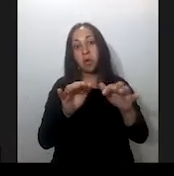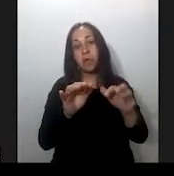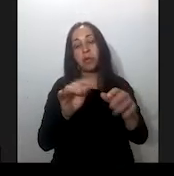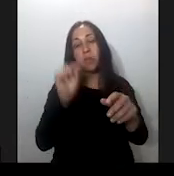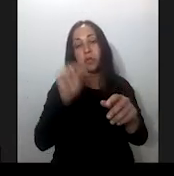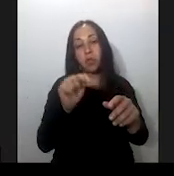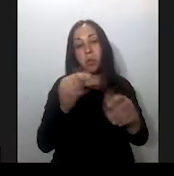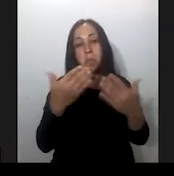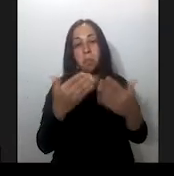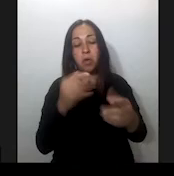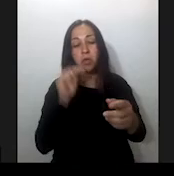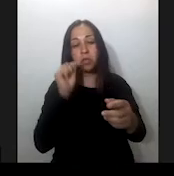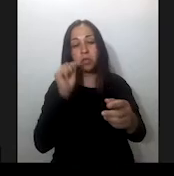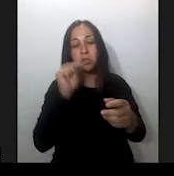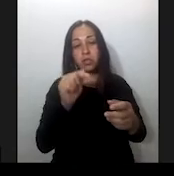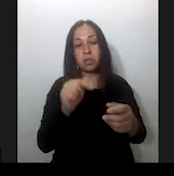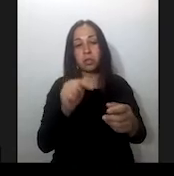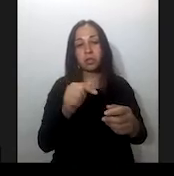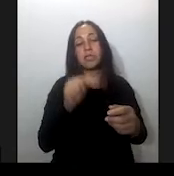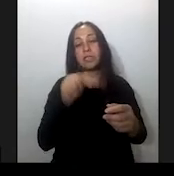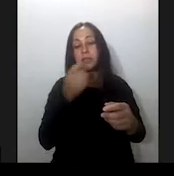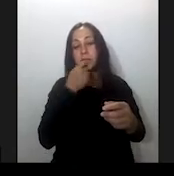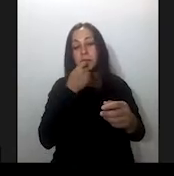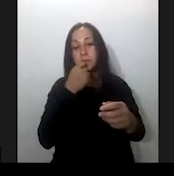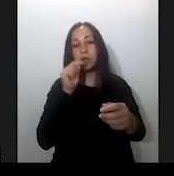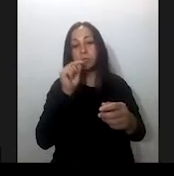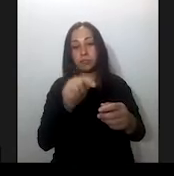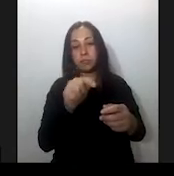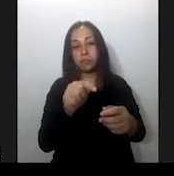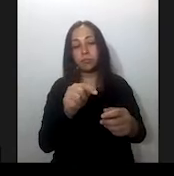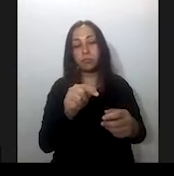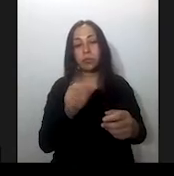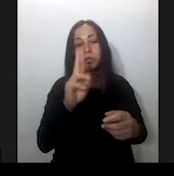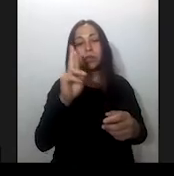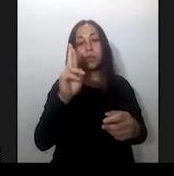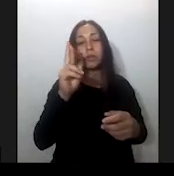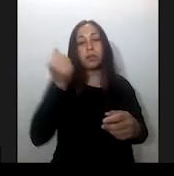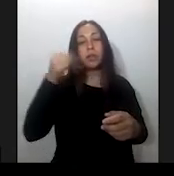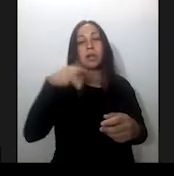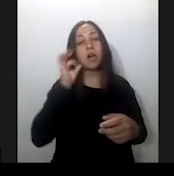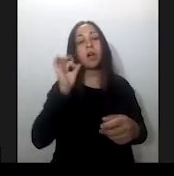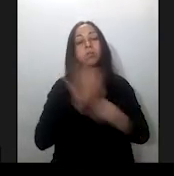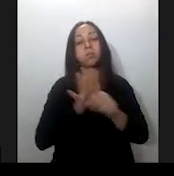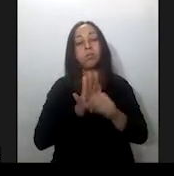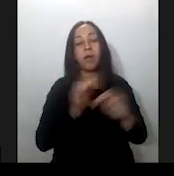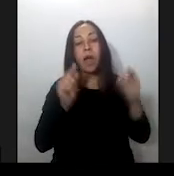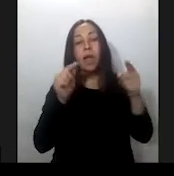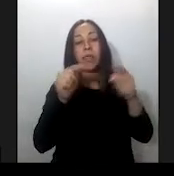tocar este botón que me permite seleccionarlo. Entonces, en este caso vamos a decirle que el rango son los destinos,